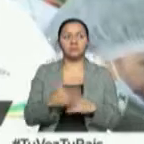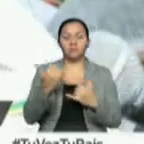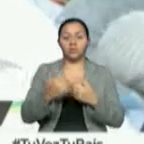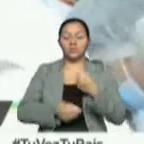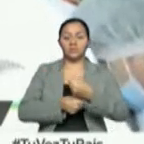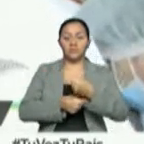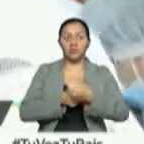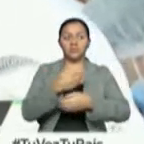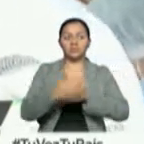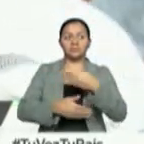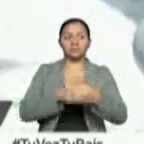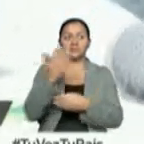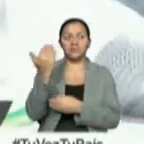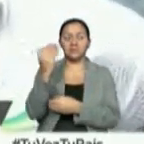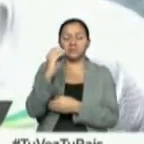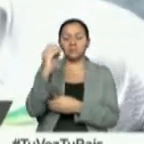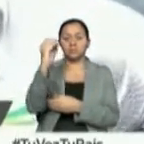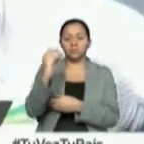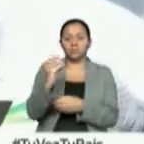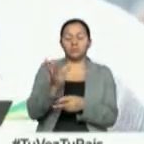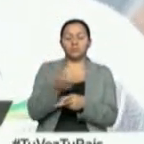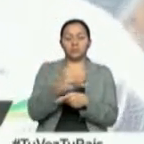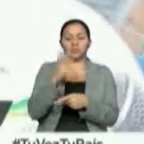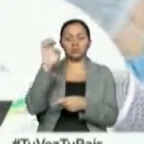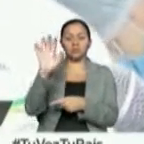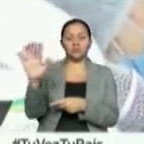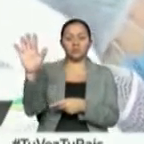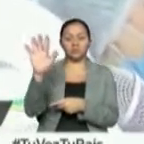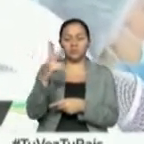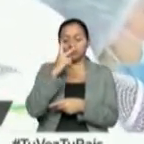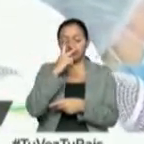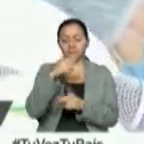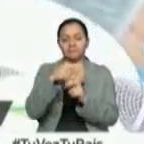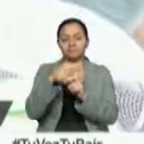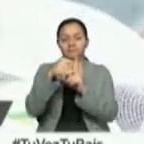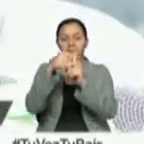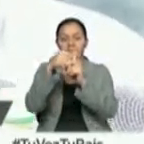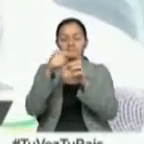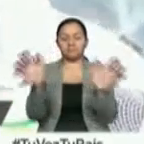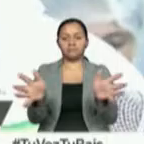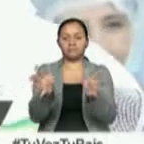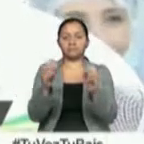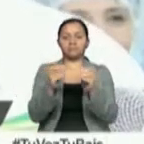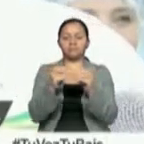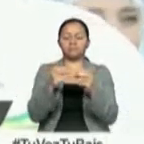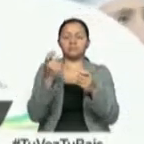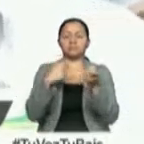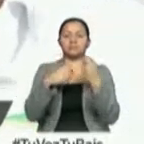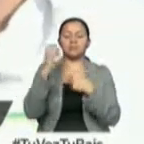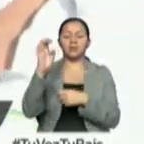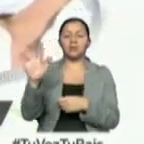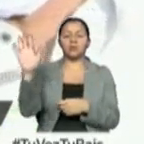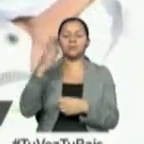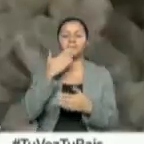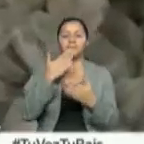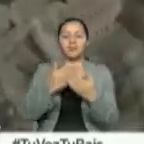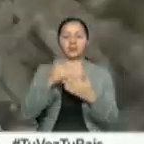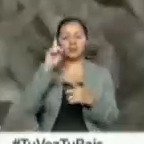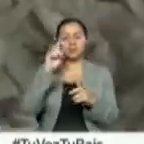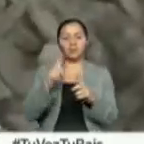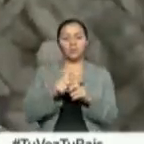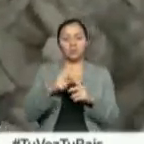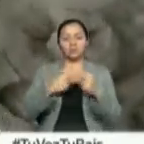solamente el 15 por ciento de su producción al año europea propia norma de expectativas de aumentar capacidad de exportación perdón europea gracias al acuerdo